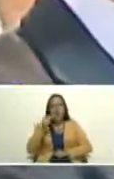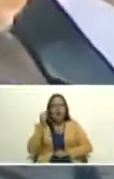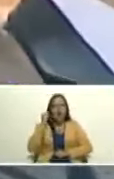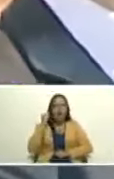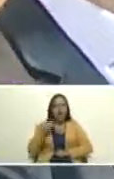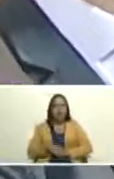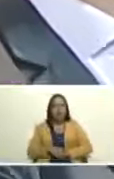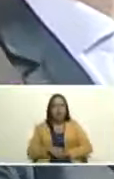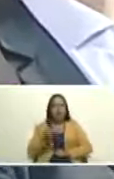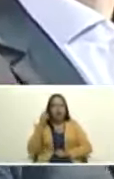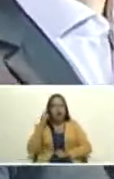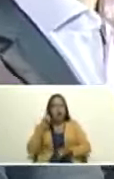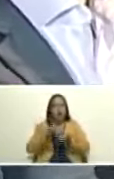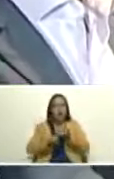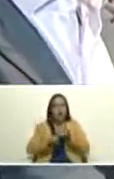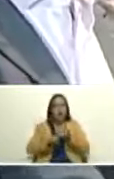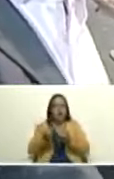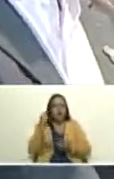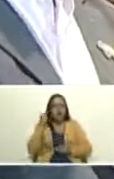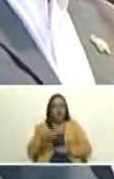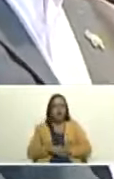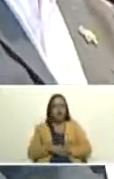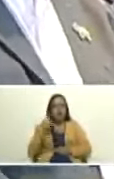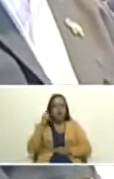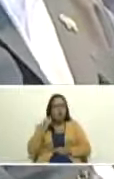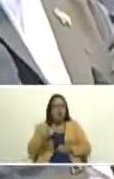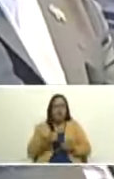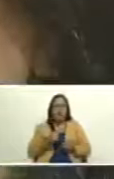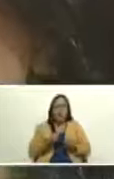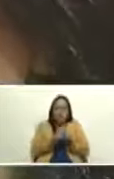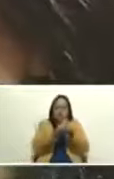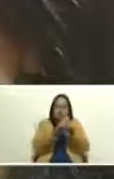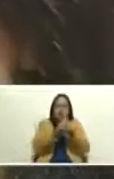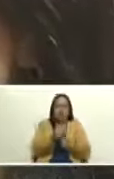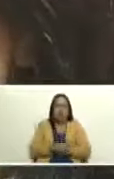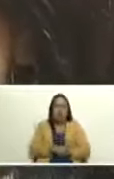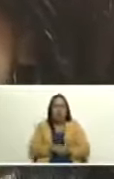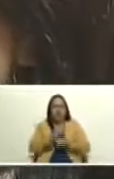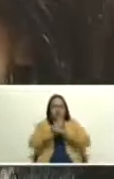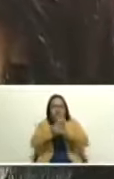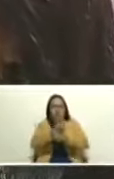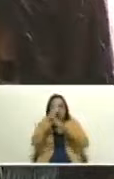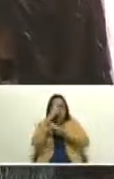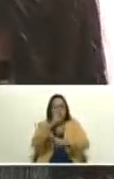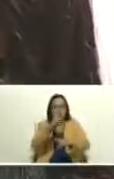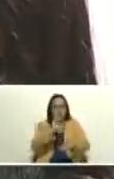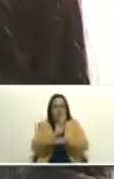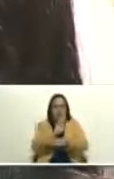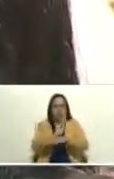esposa, a la mujer compañera. Amarla, respetarla, cuidarla.